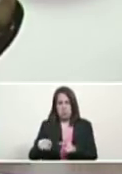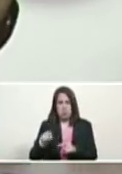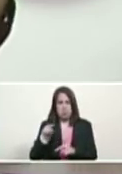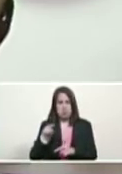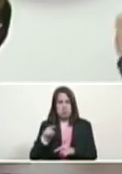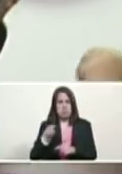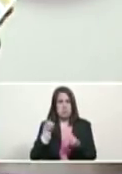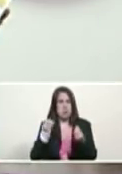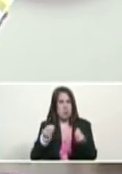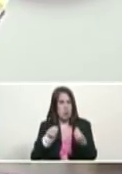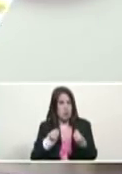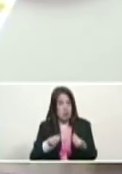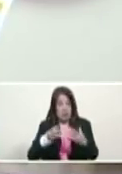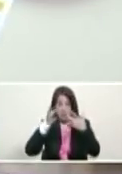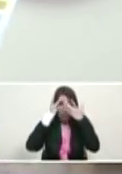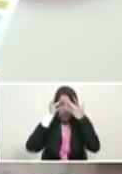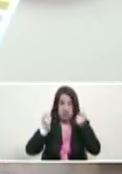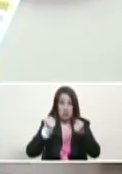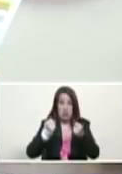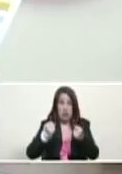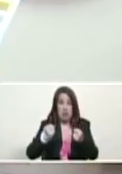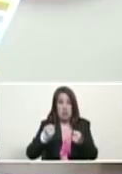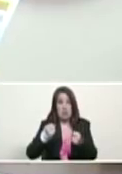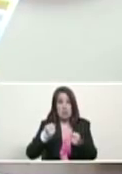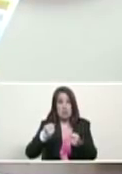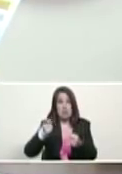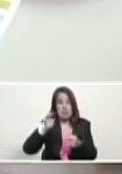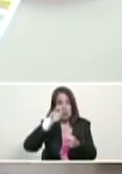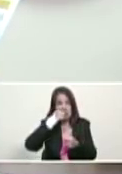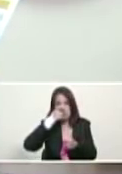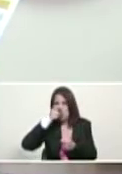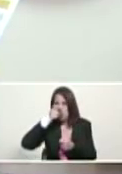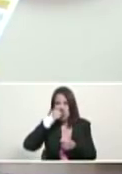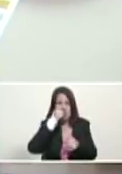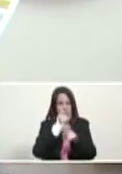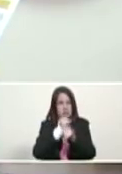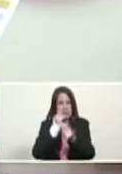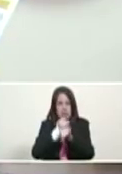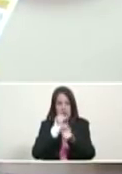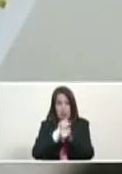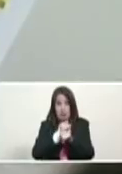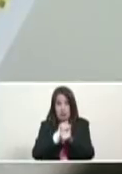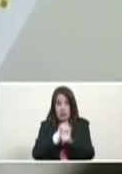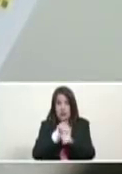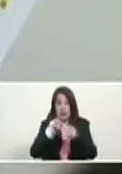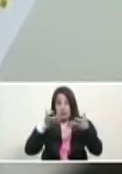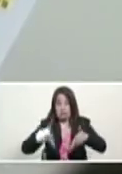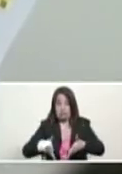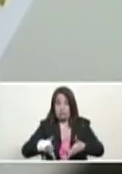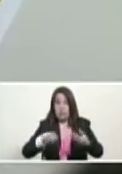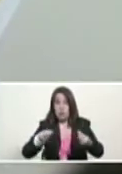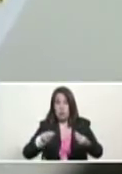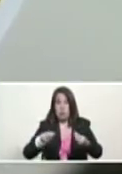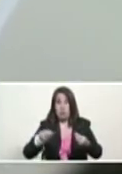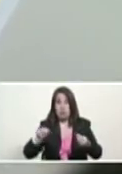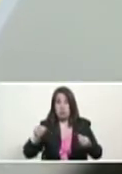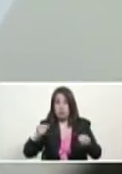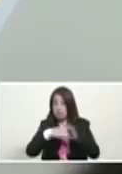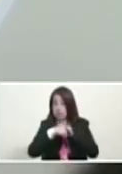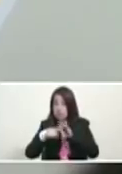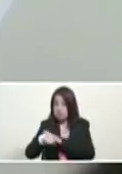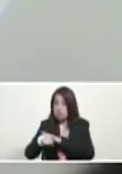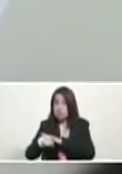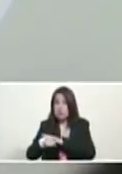www.naturalnews.com. Expertos en ciberseguridad de Estados Unidos luchan para frustrar los principales ataques a la infraestructura de